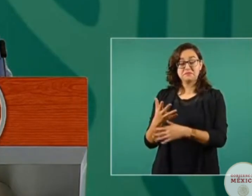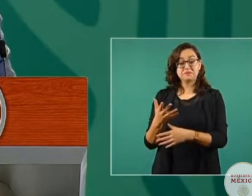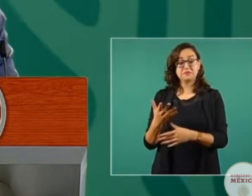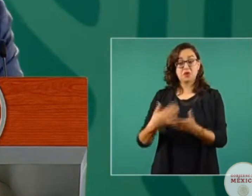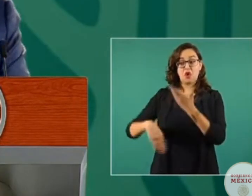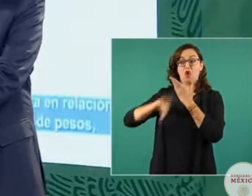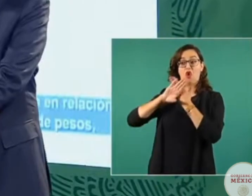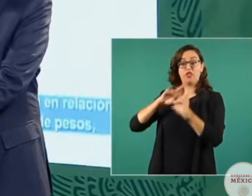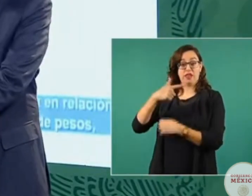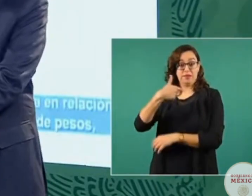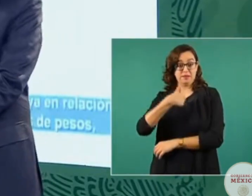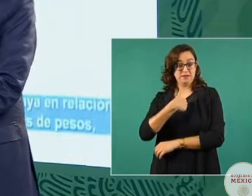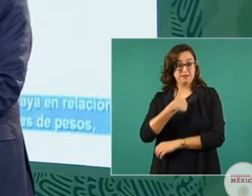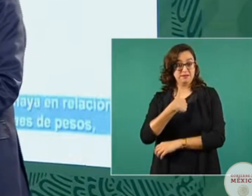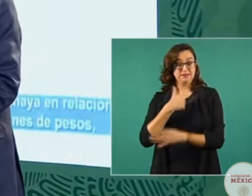acuerdan?